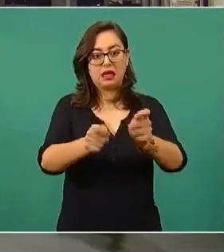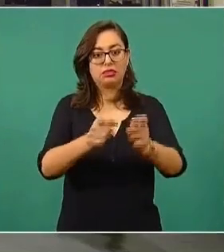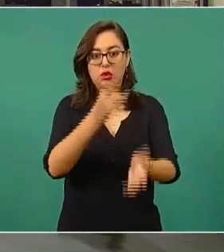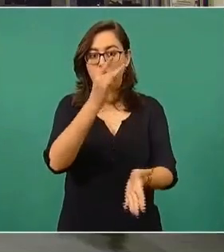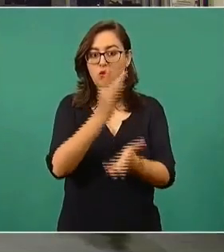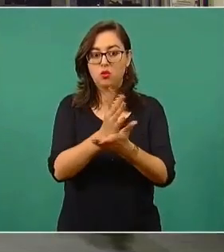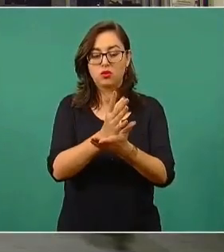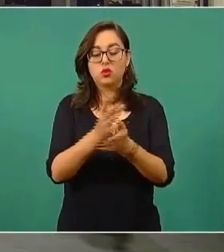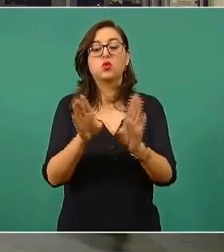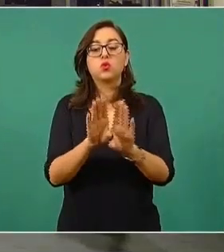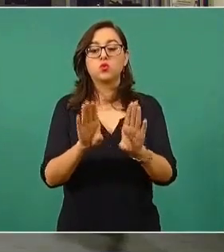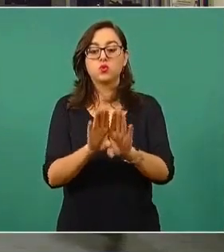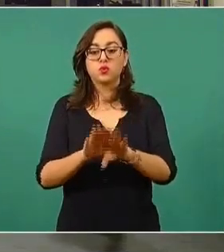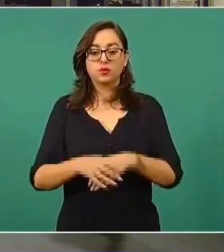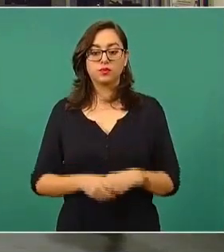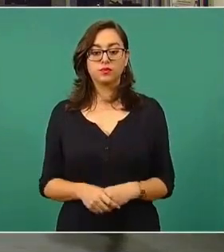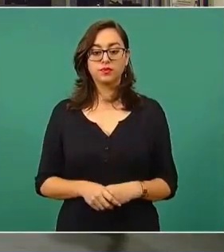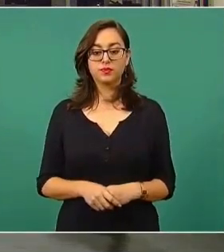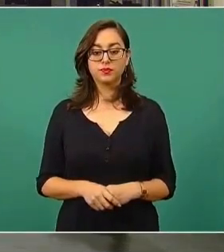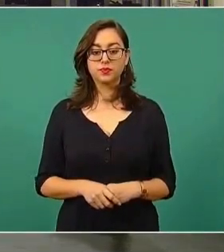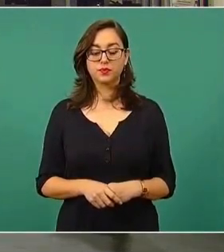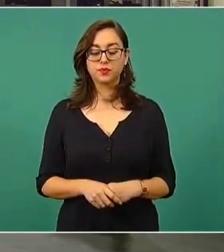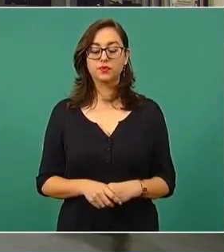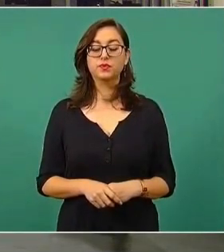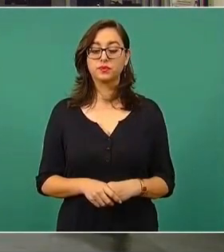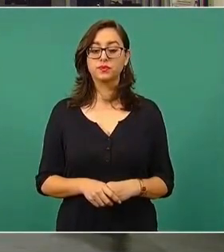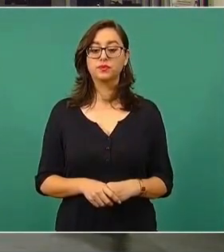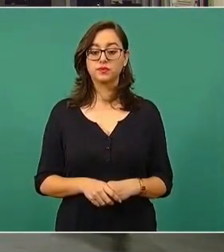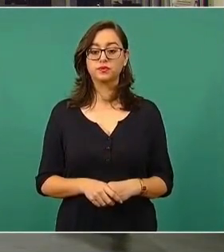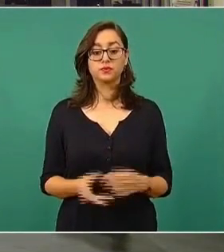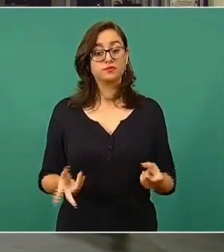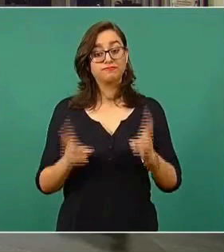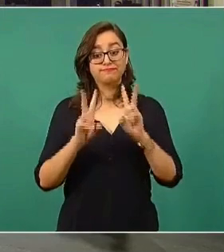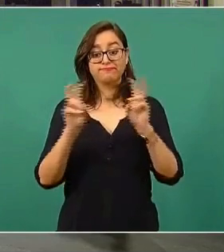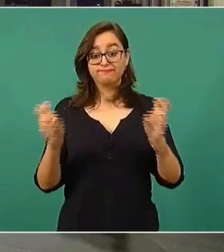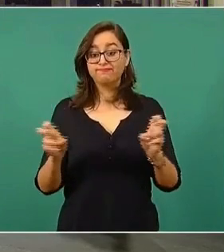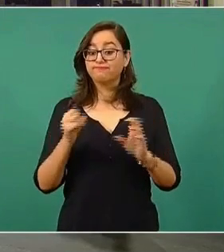es un asunto de fondo que aquí se ha planteado siempre.